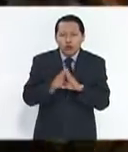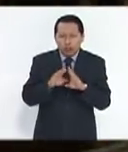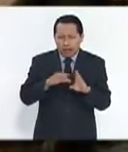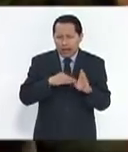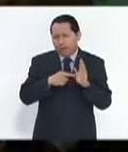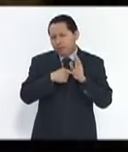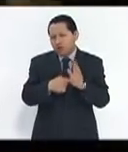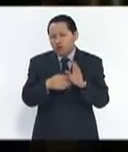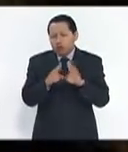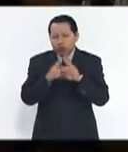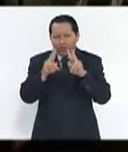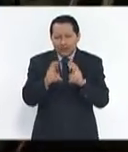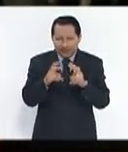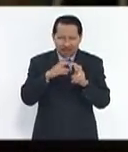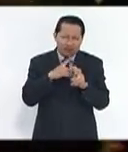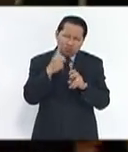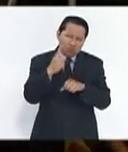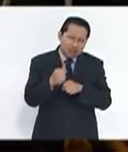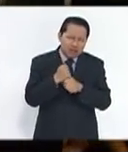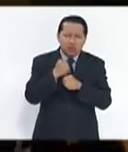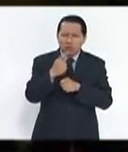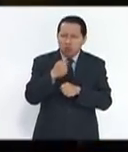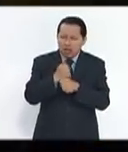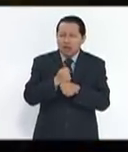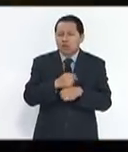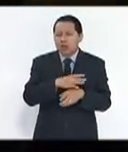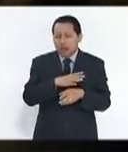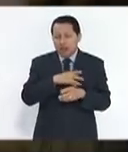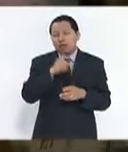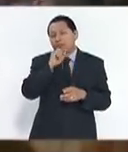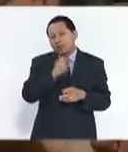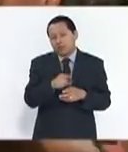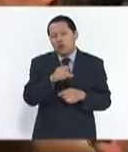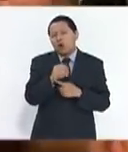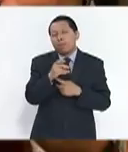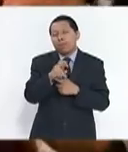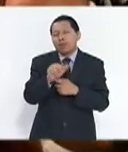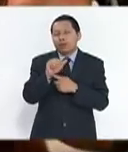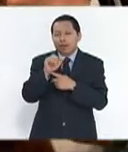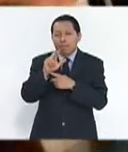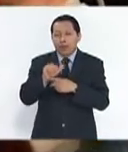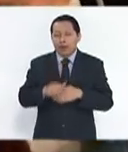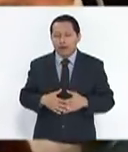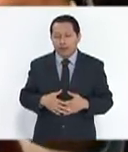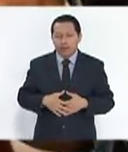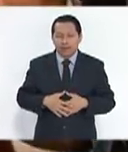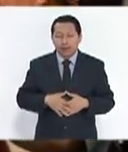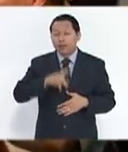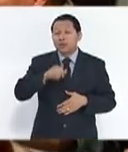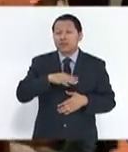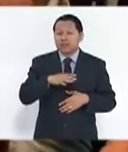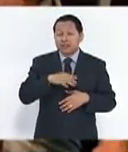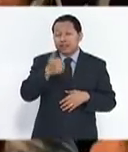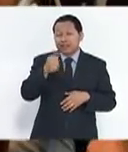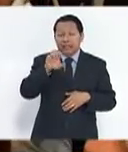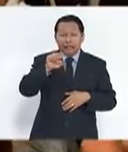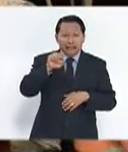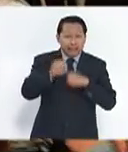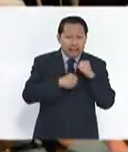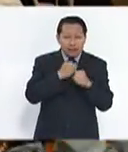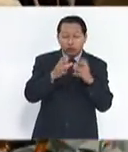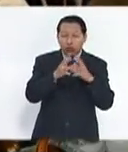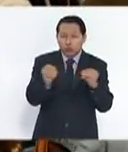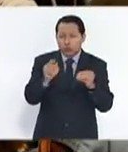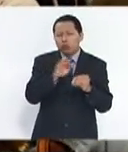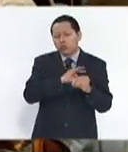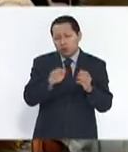una frecuencia de título por año, en efecto, estas óperas de cámara. Luego de más de 6 décadas ausente,